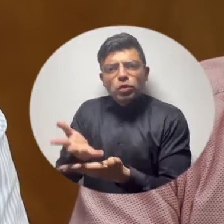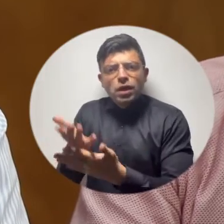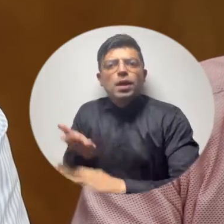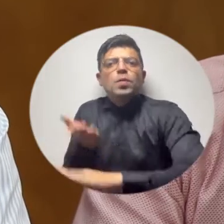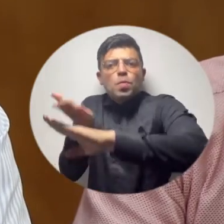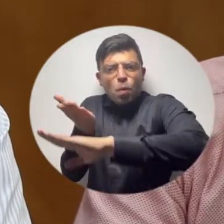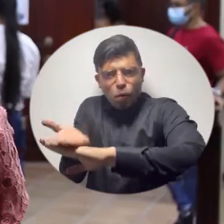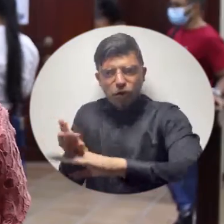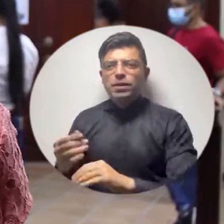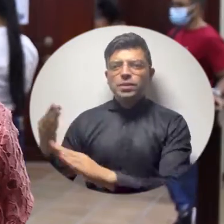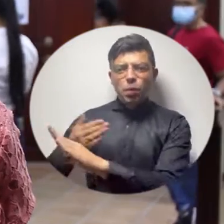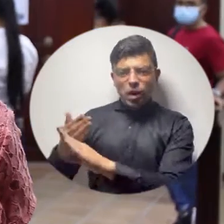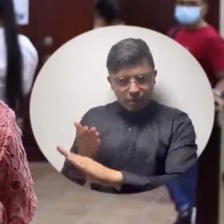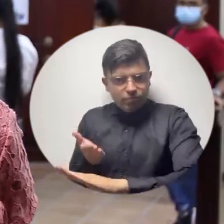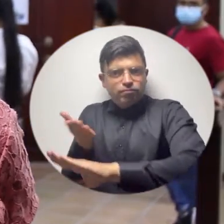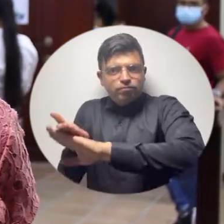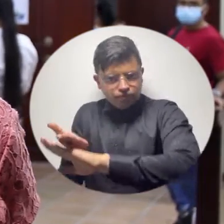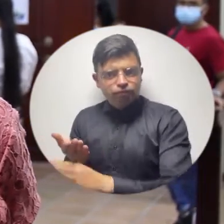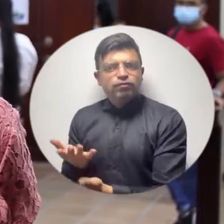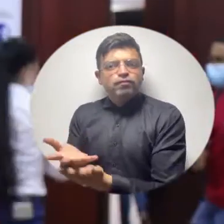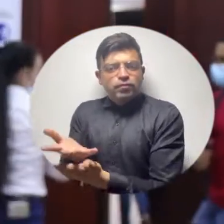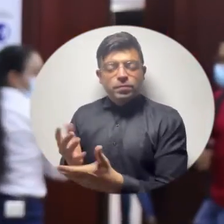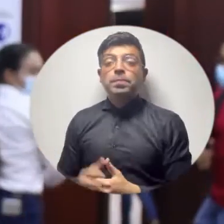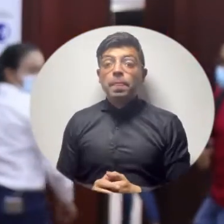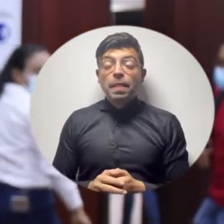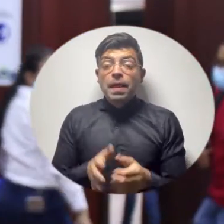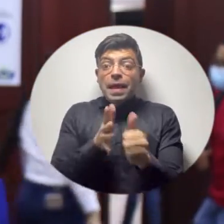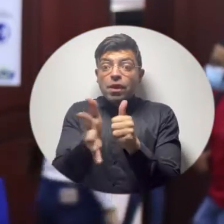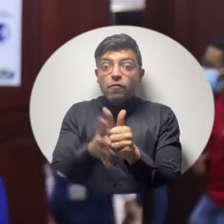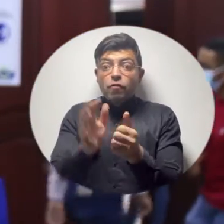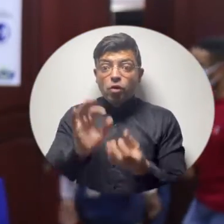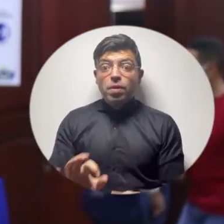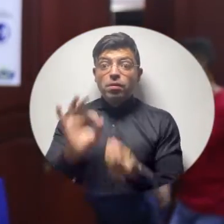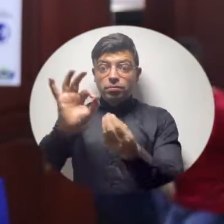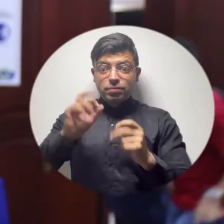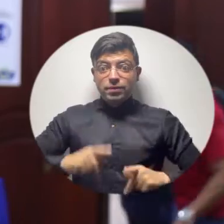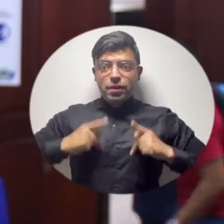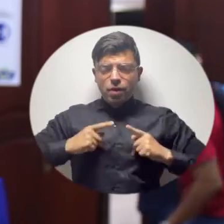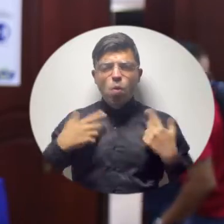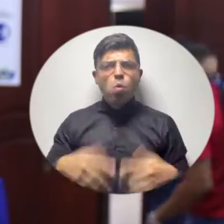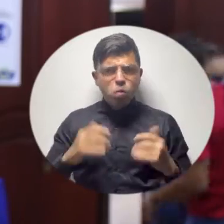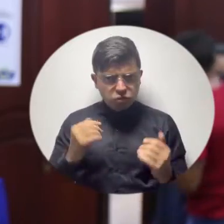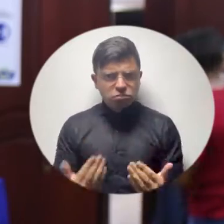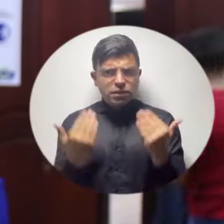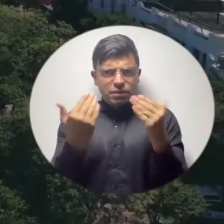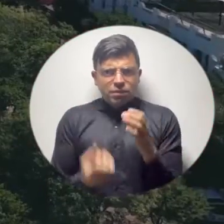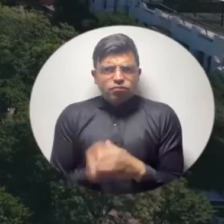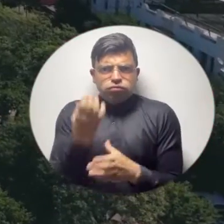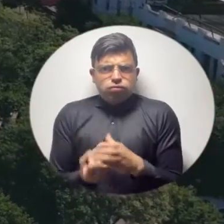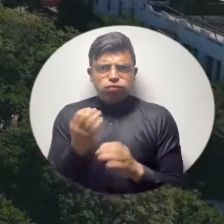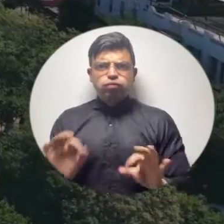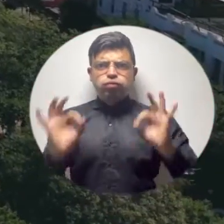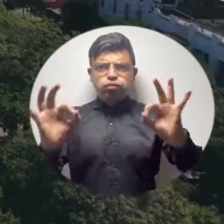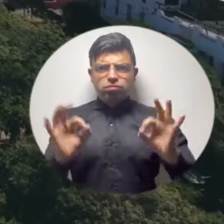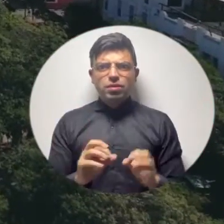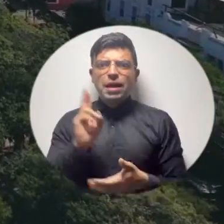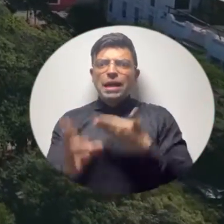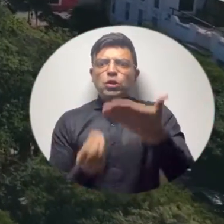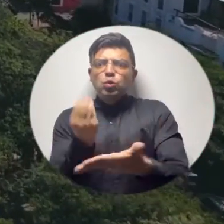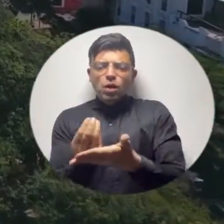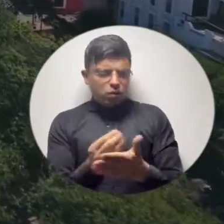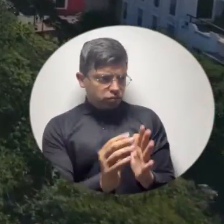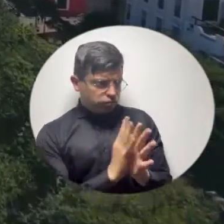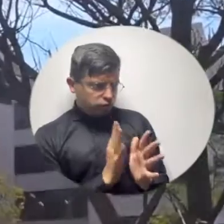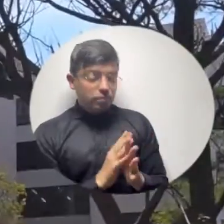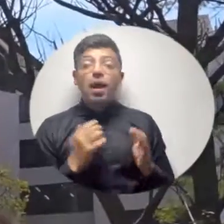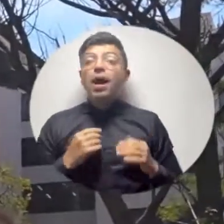frente a la problemática. El informe de calidad de vida ha sido muy fructífero escuchar esos resultados. Es necesario que